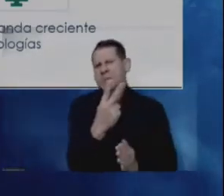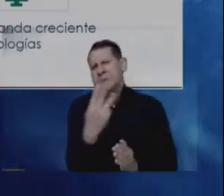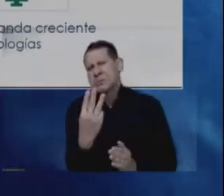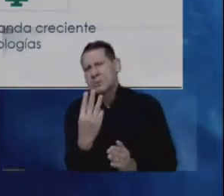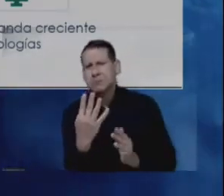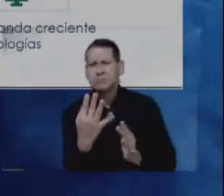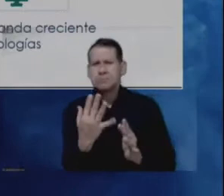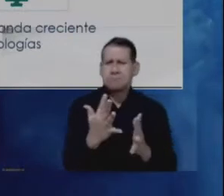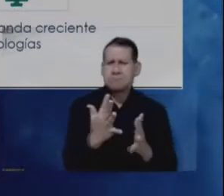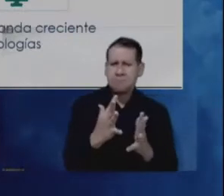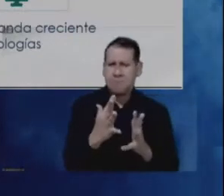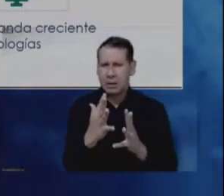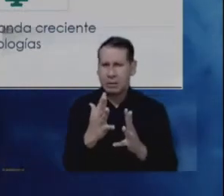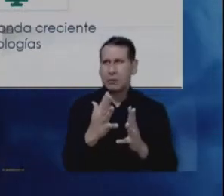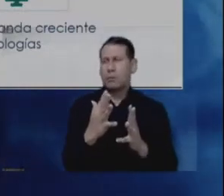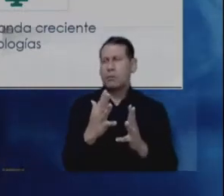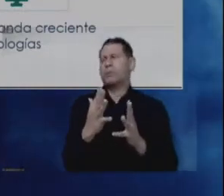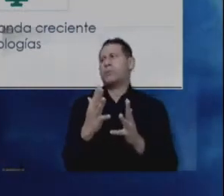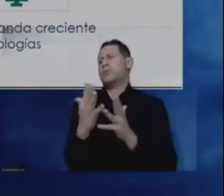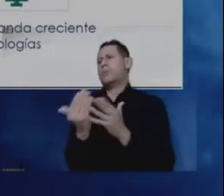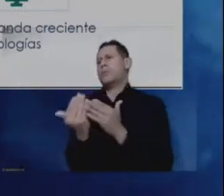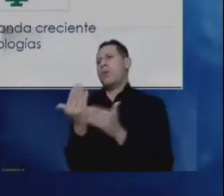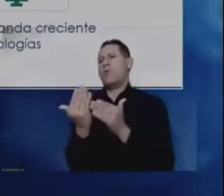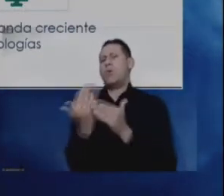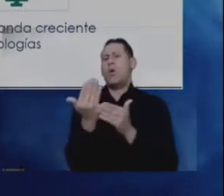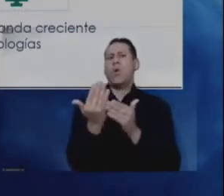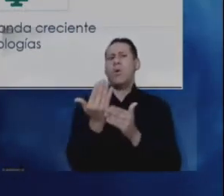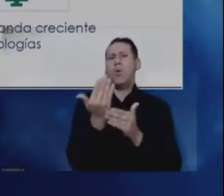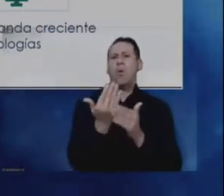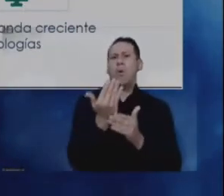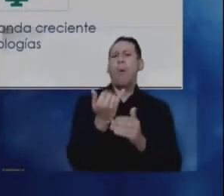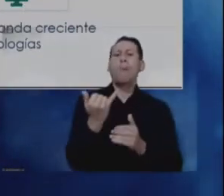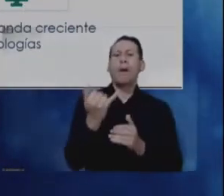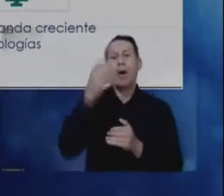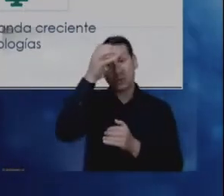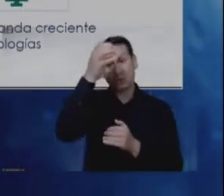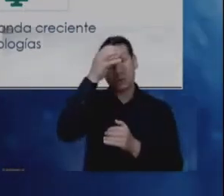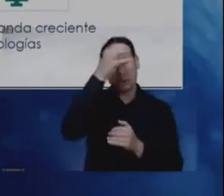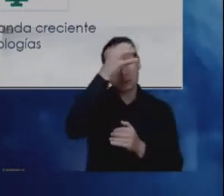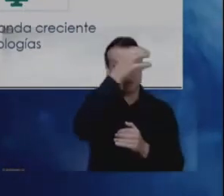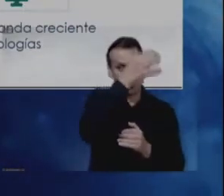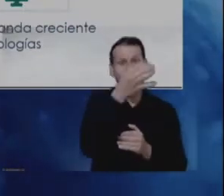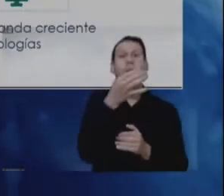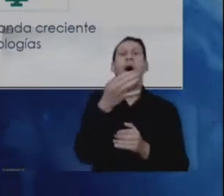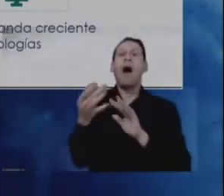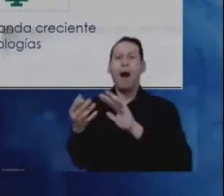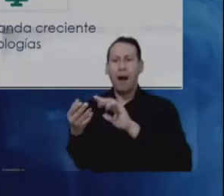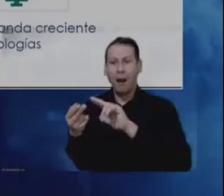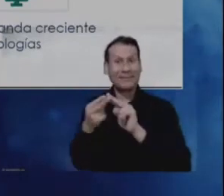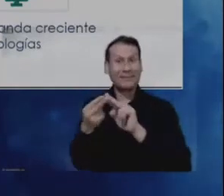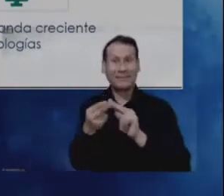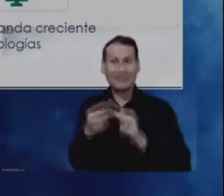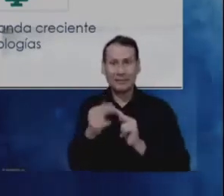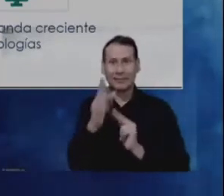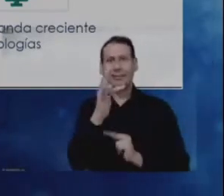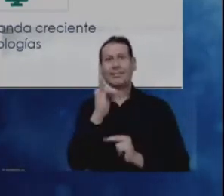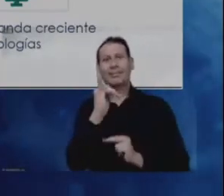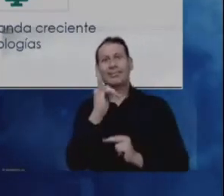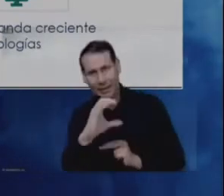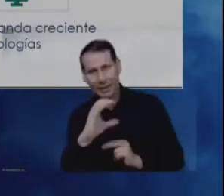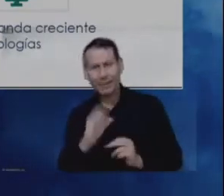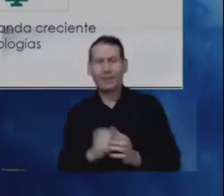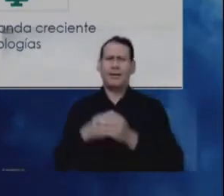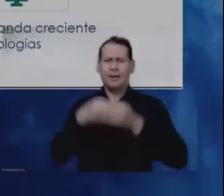de términos que sí se relacionan con el desarrollo de las TIC, con la parte digital, con la parte de digitalización, con temas de datos.